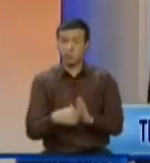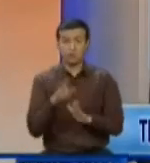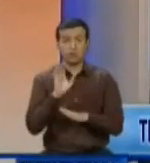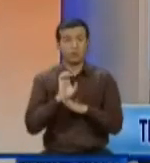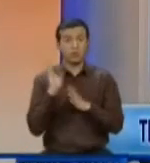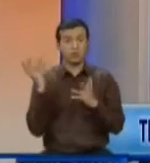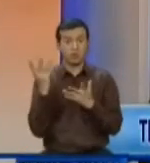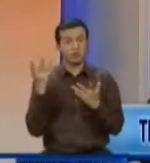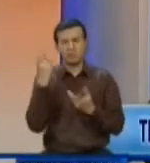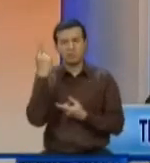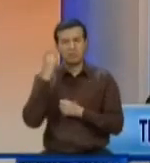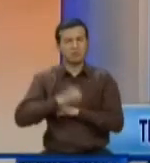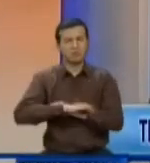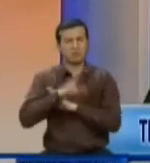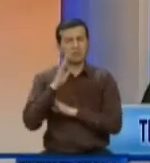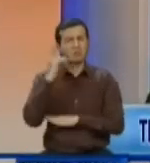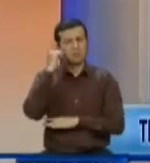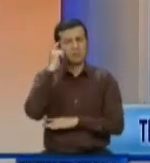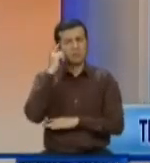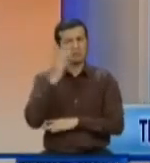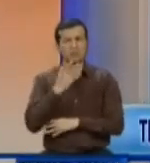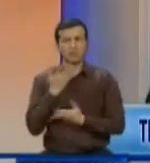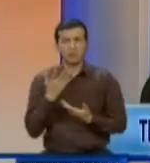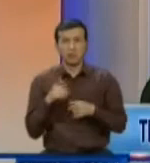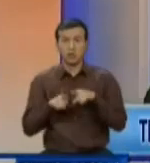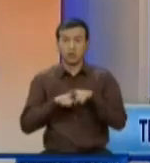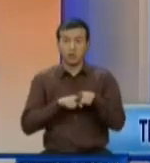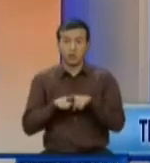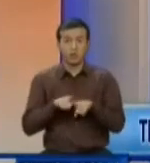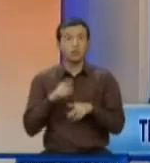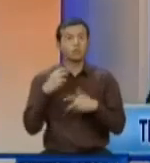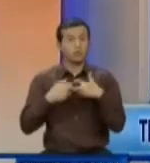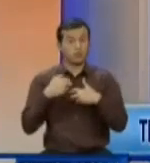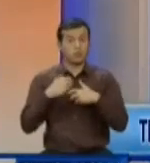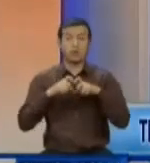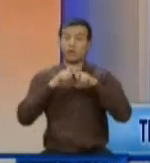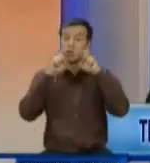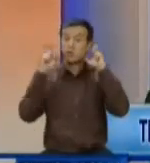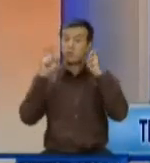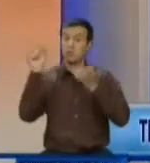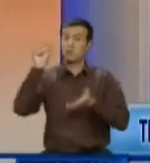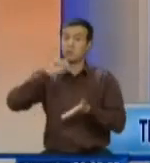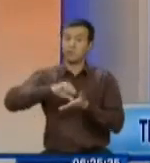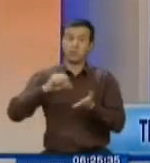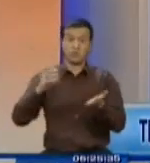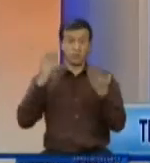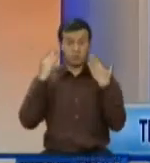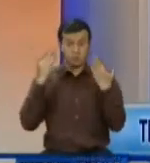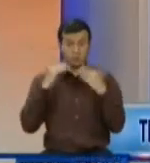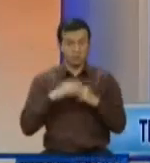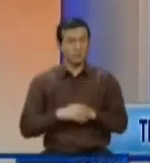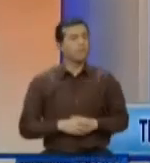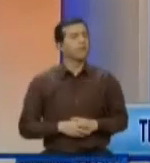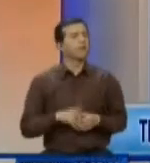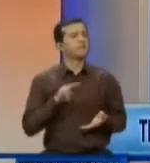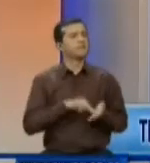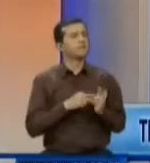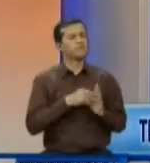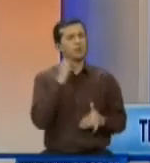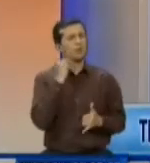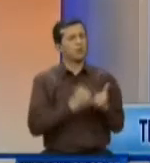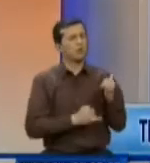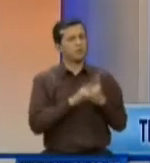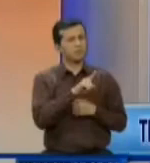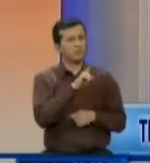país no se entiende y eso algo que afecta la competitividad de las empresas de la ciudad de guayaquil es decir ese último